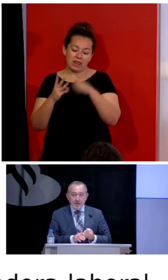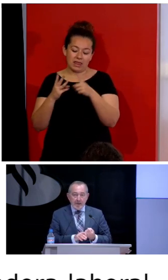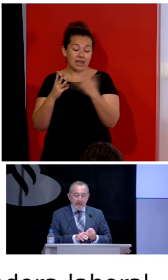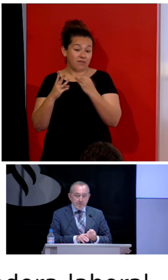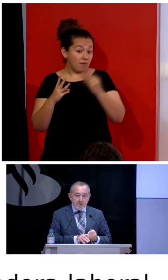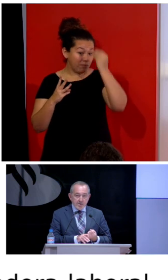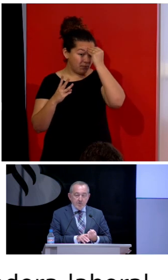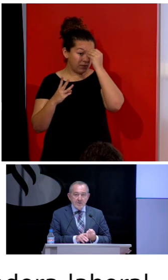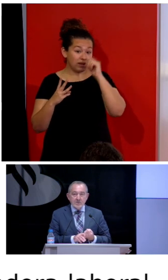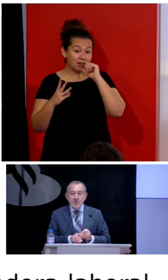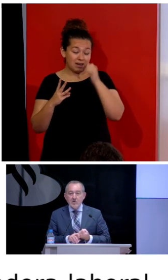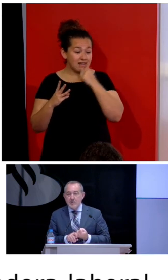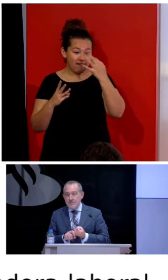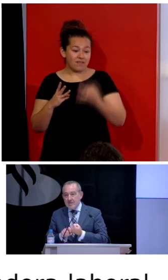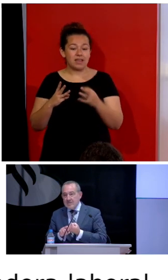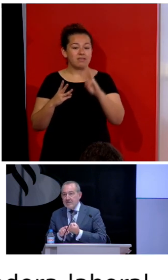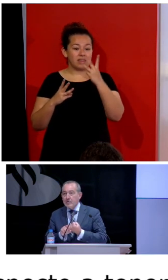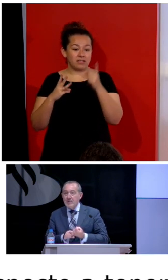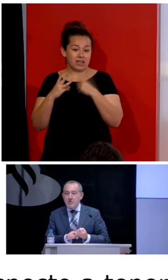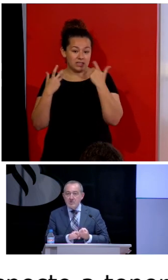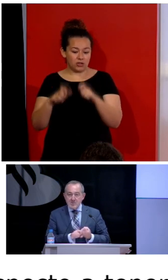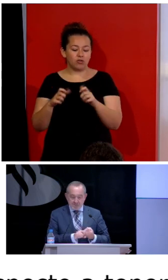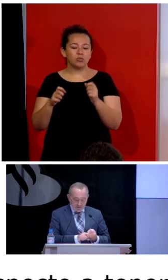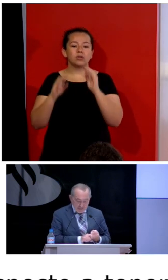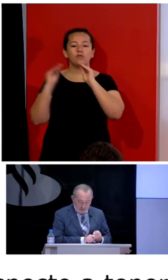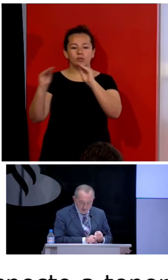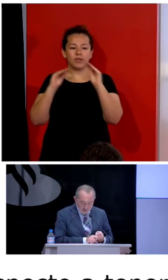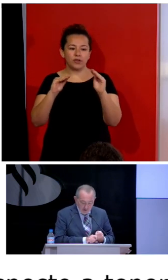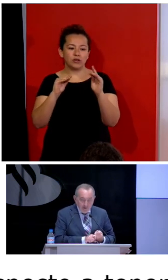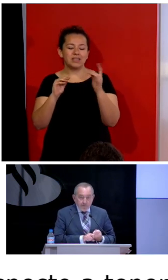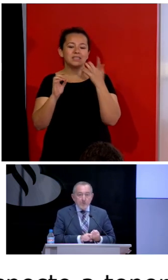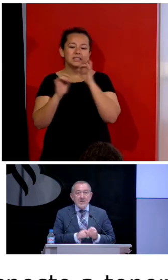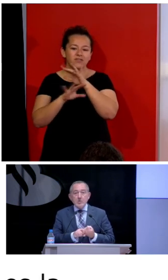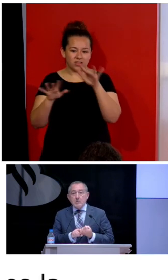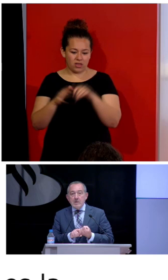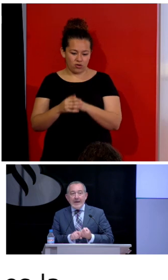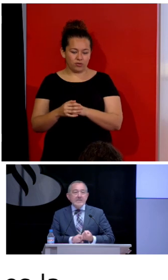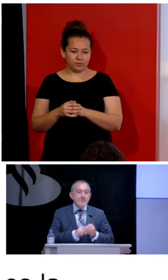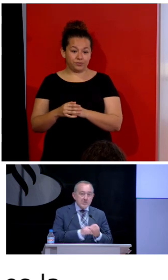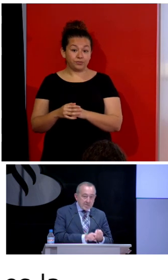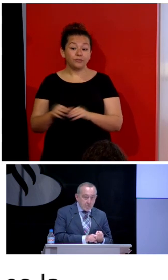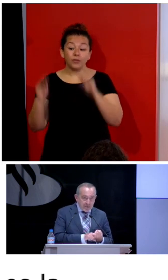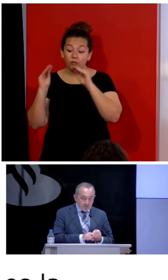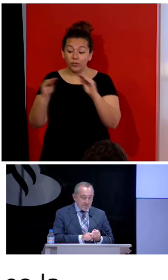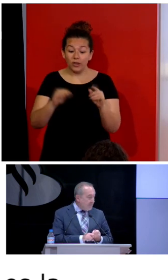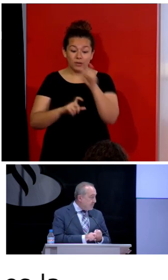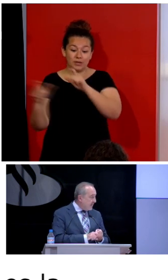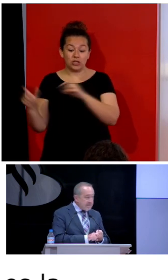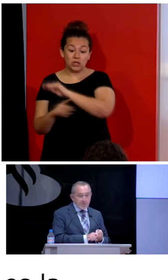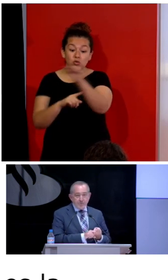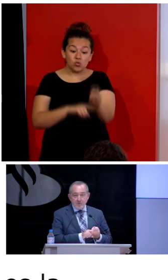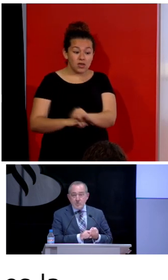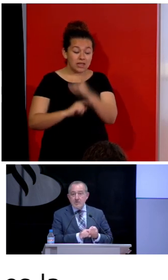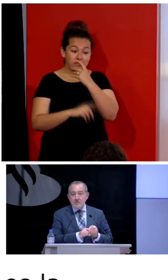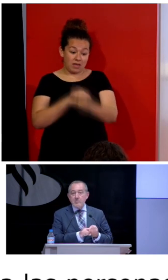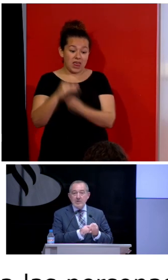cuenta, clave con el tercer sector, es la formación y sensibilización. Formación. A las personas cuidadoras, cuando se va a desarrollar